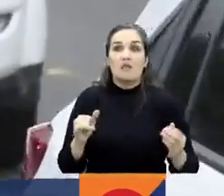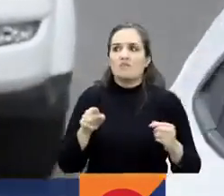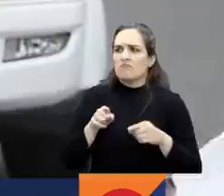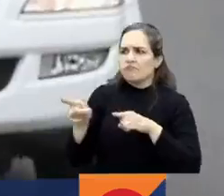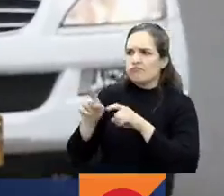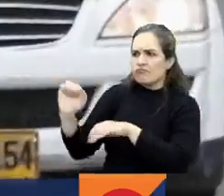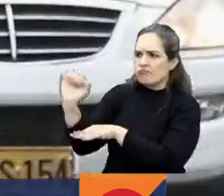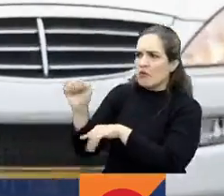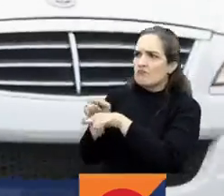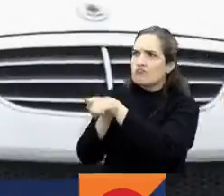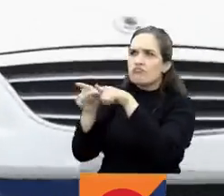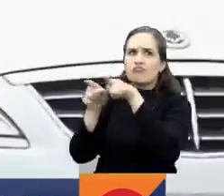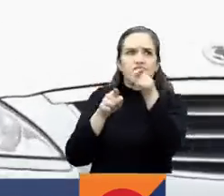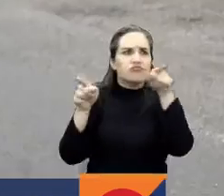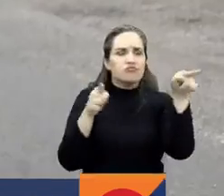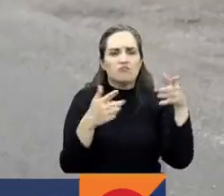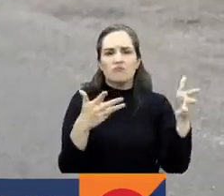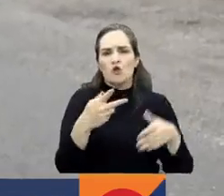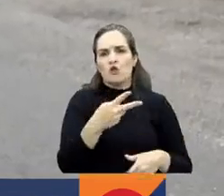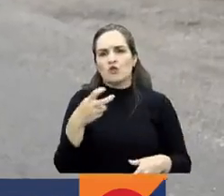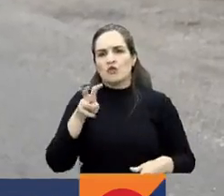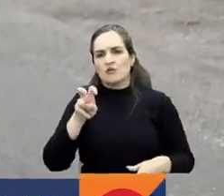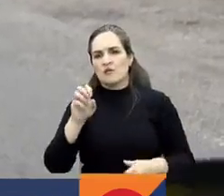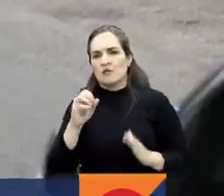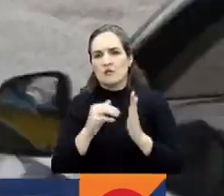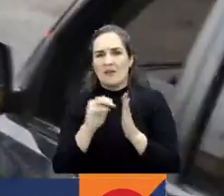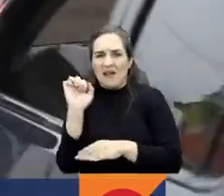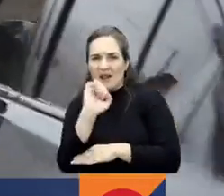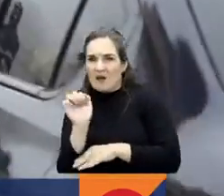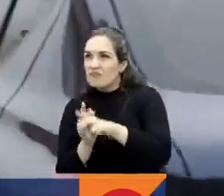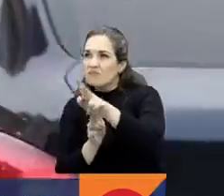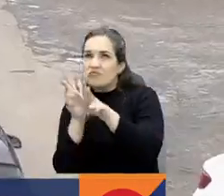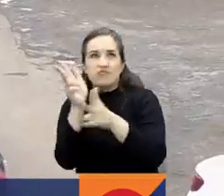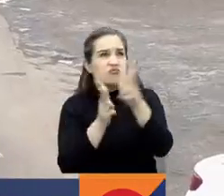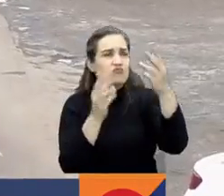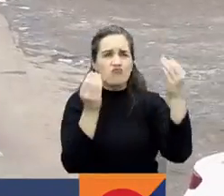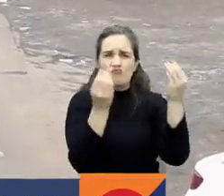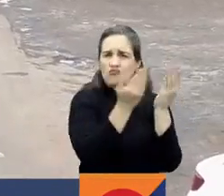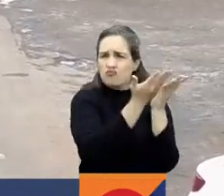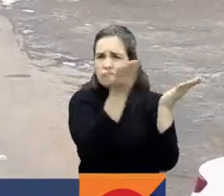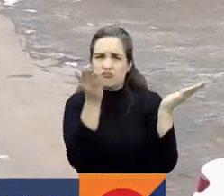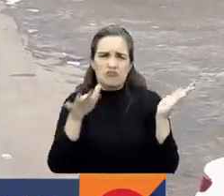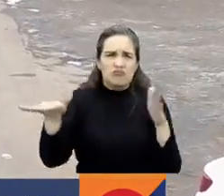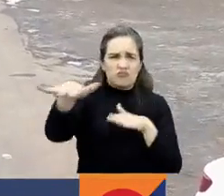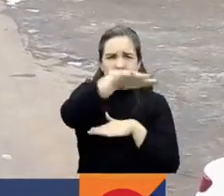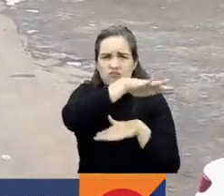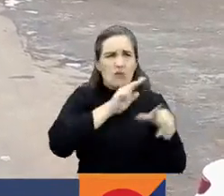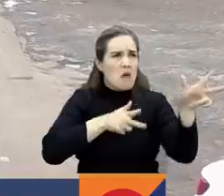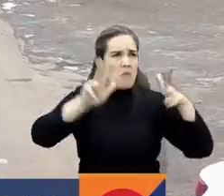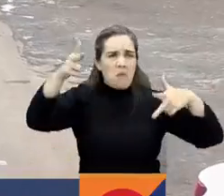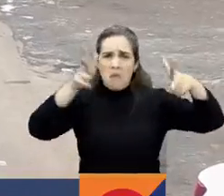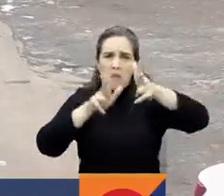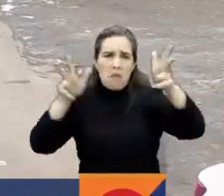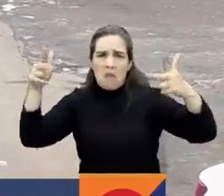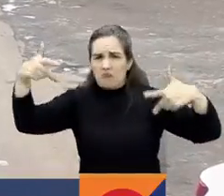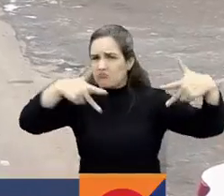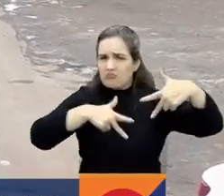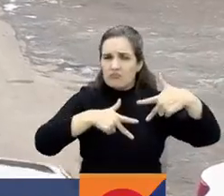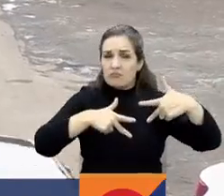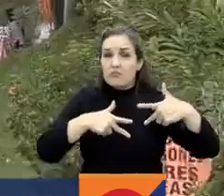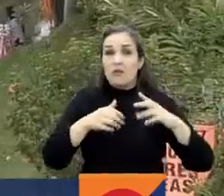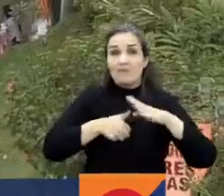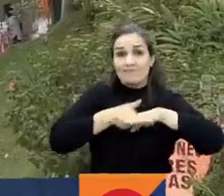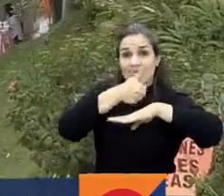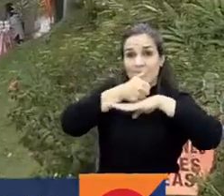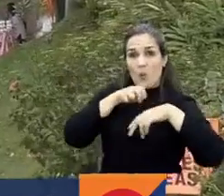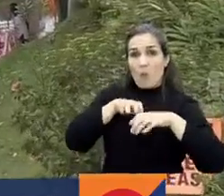tanto, se han desplazado por los diferentes ejes viales del departamento, de los cuales, según el reporte de las autoridades de movilidad